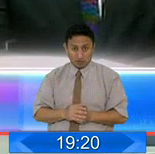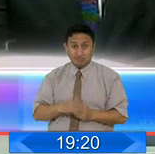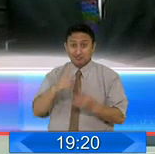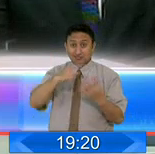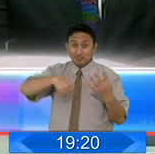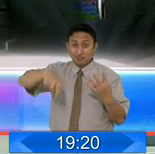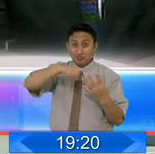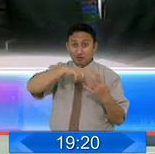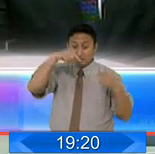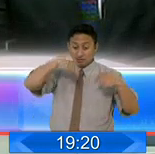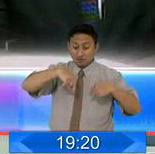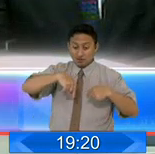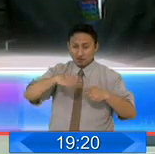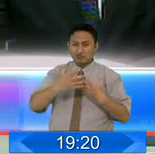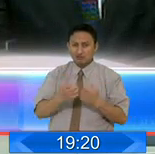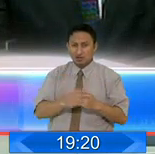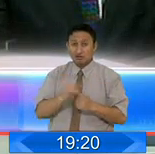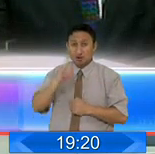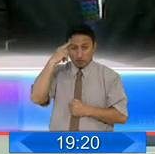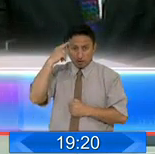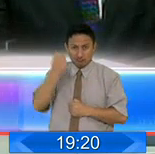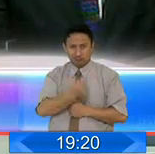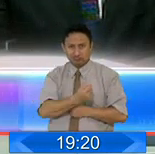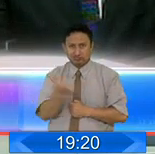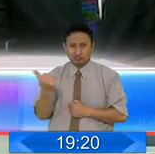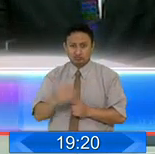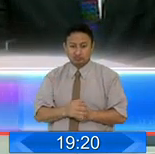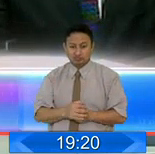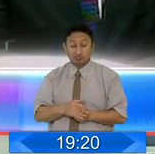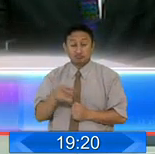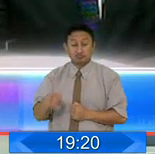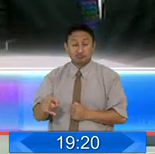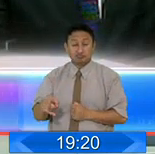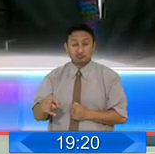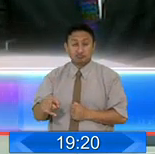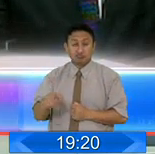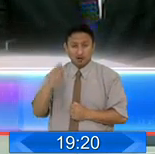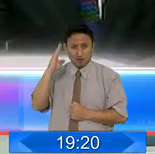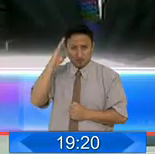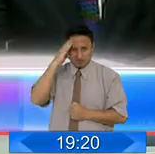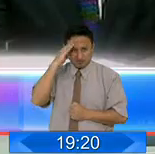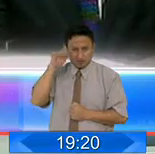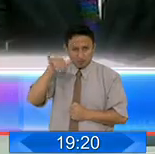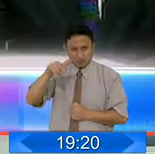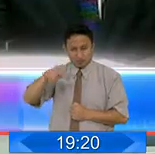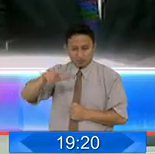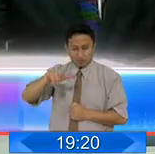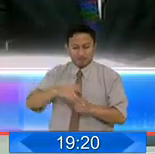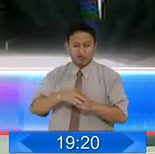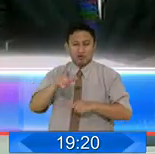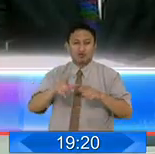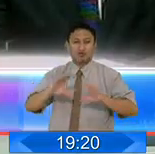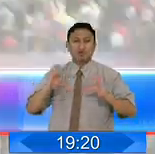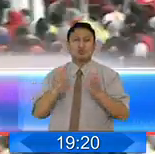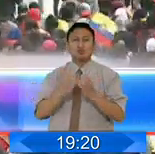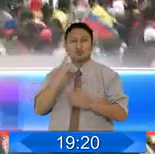detrás de este intento de golpe de Estado y están usando e instrumentalizando algunos sectores